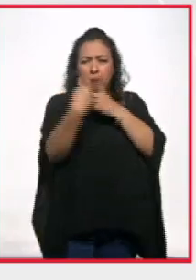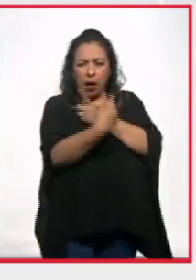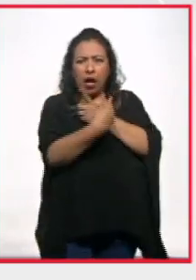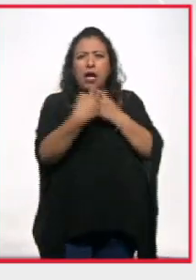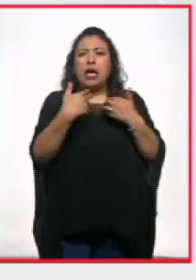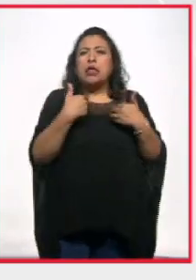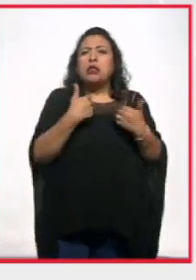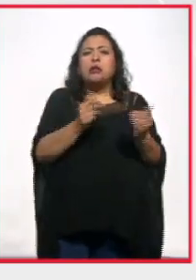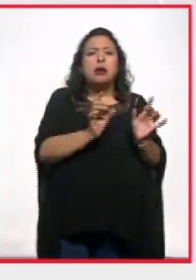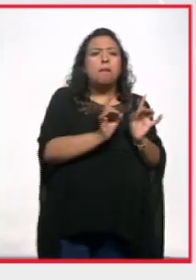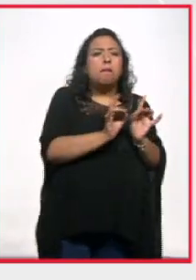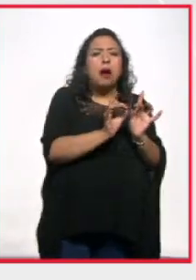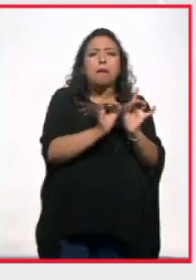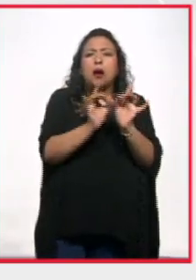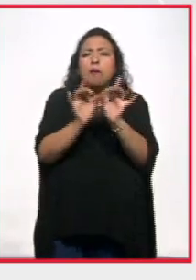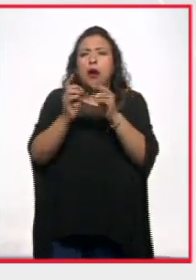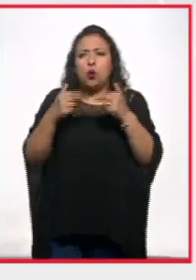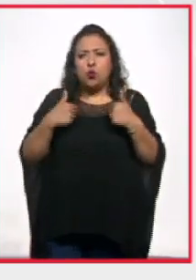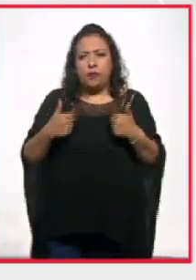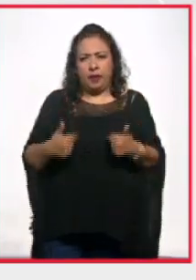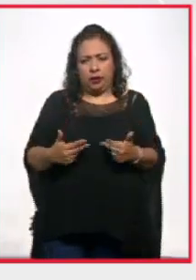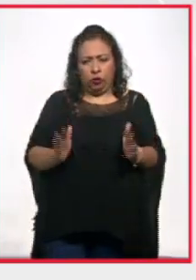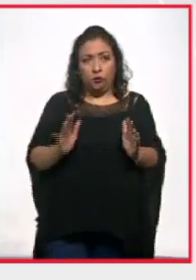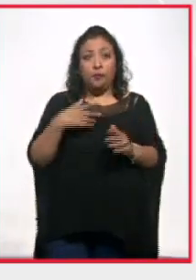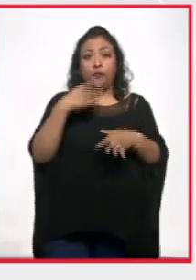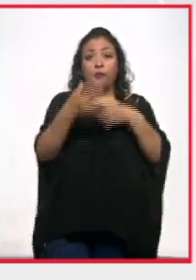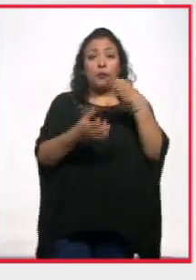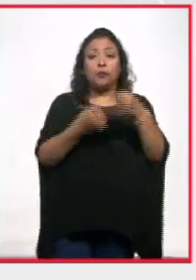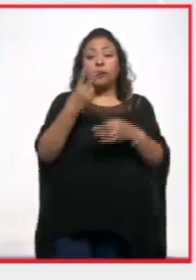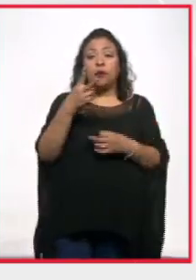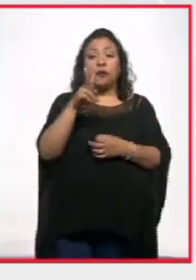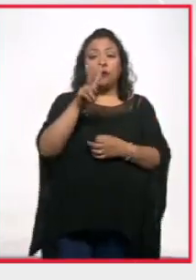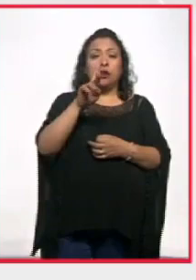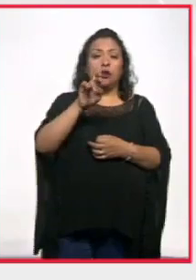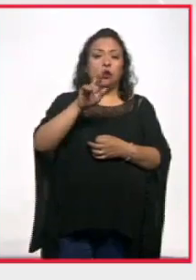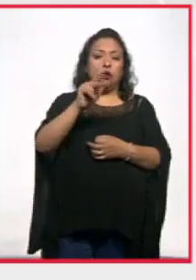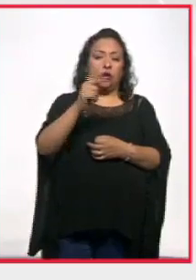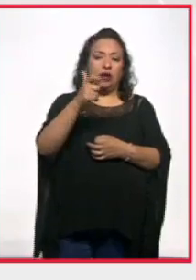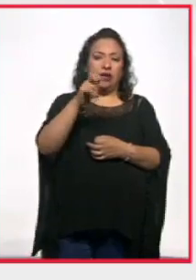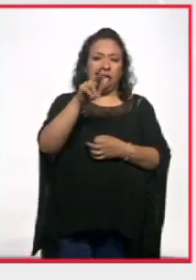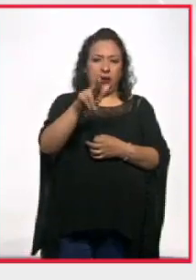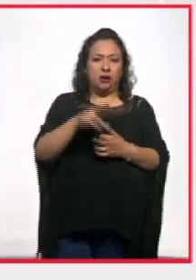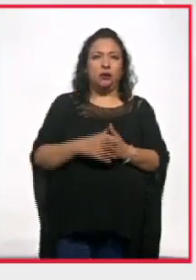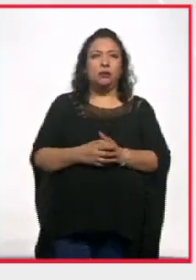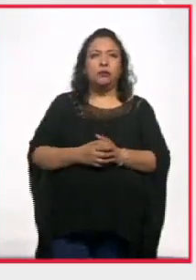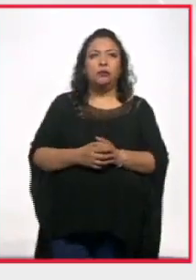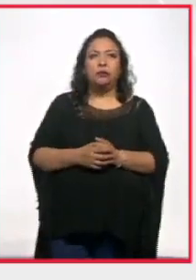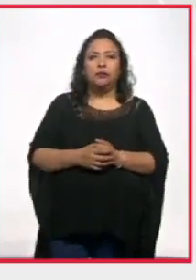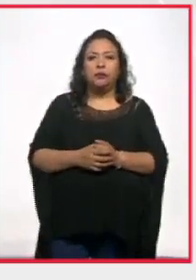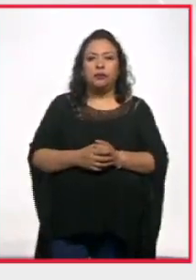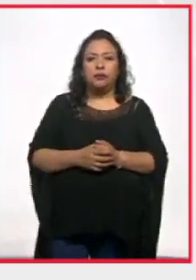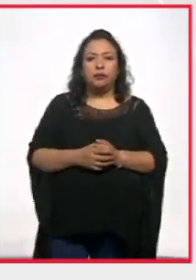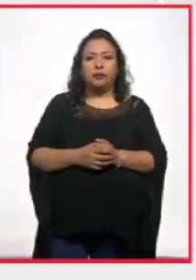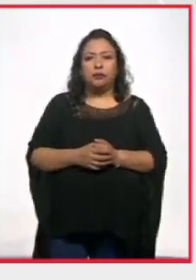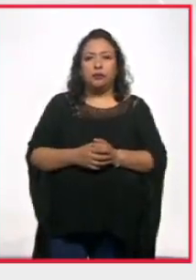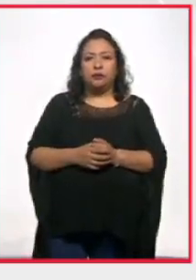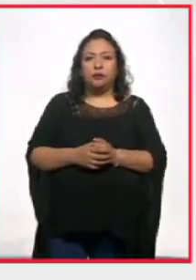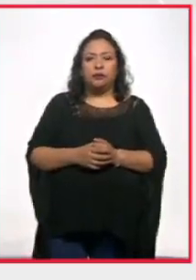que son acontecimientos humanos. Noticias 22, Víctor Gaspar.